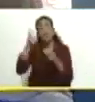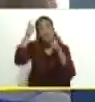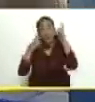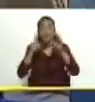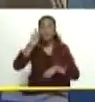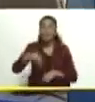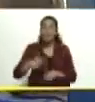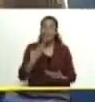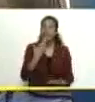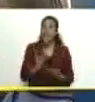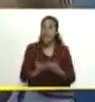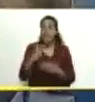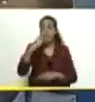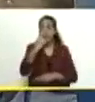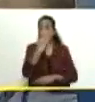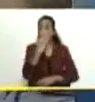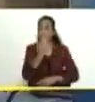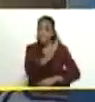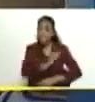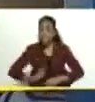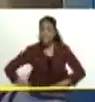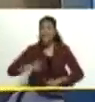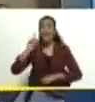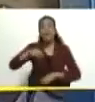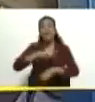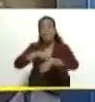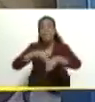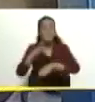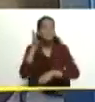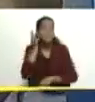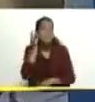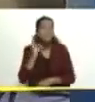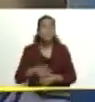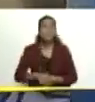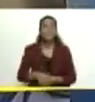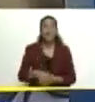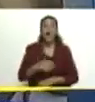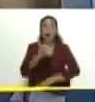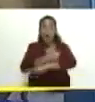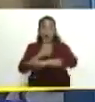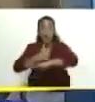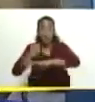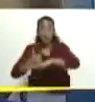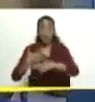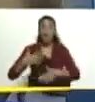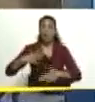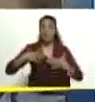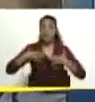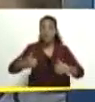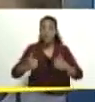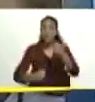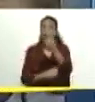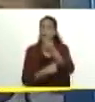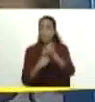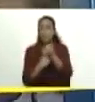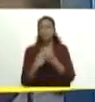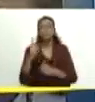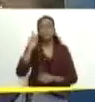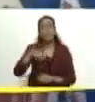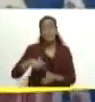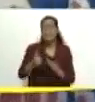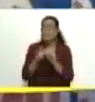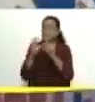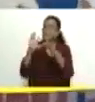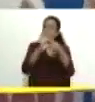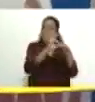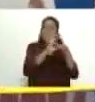usted, gracias a la ministra, gracias a la almiranta, nuestra autoridad única de salud que también nos apoya demasiado. Y bueno, seguimos